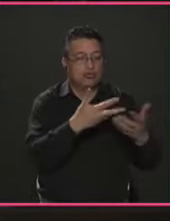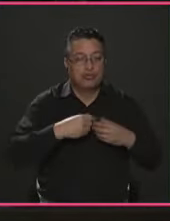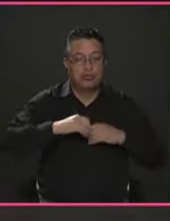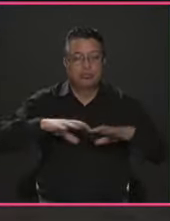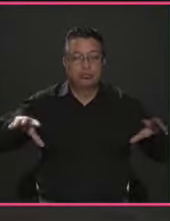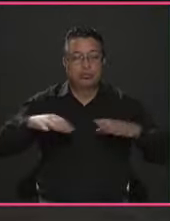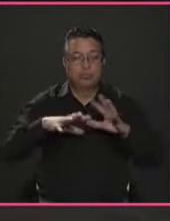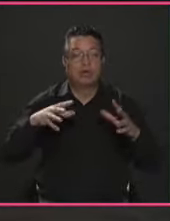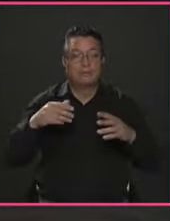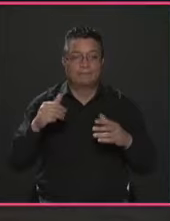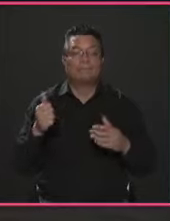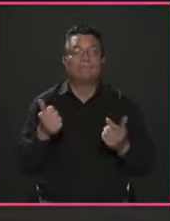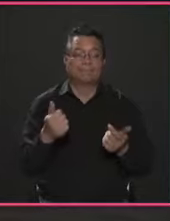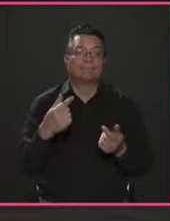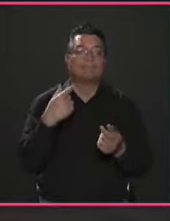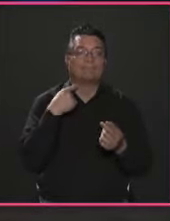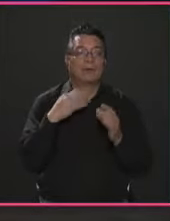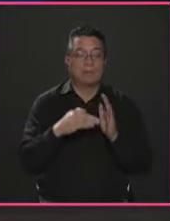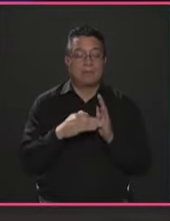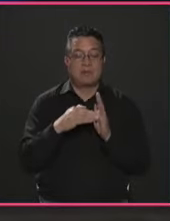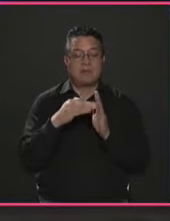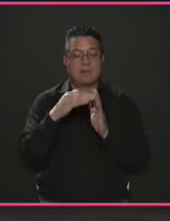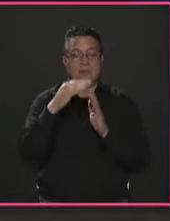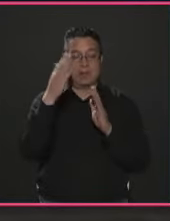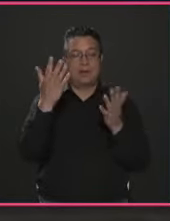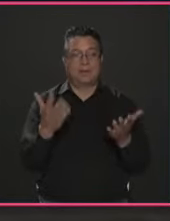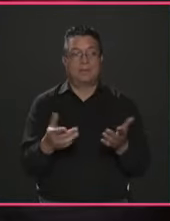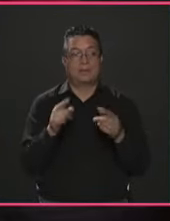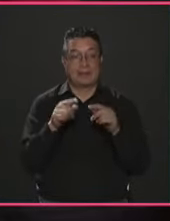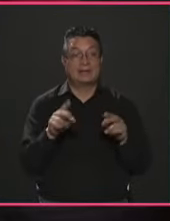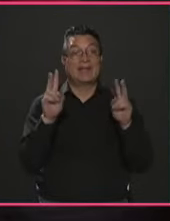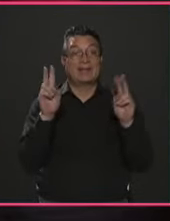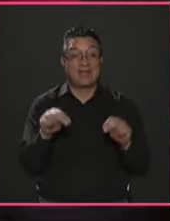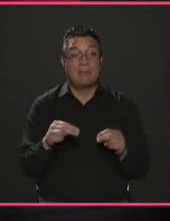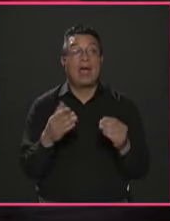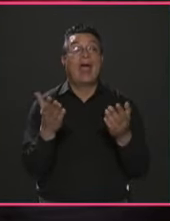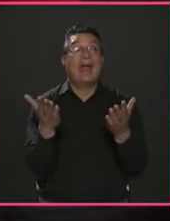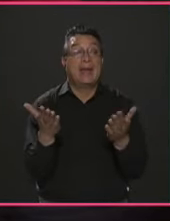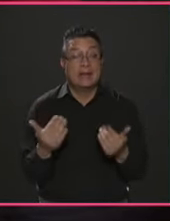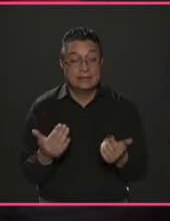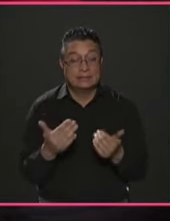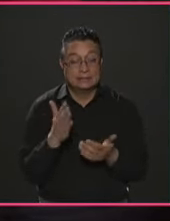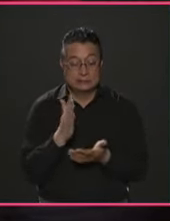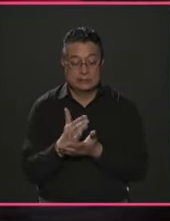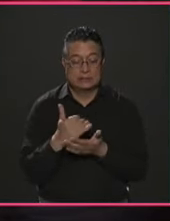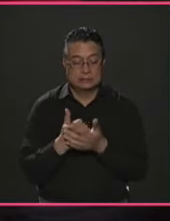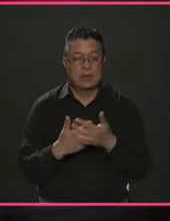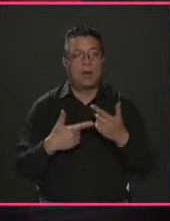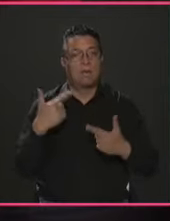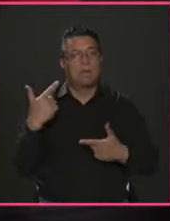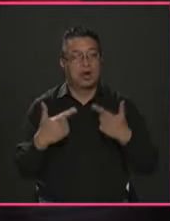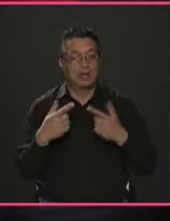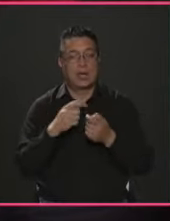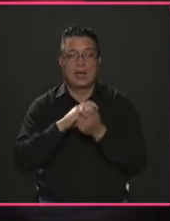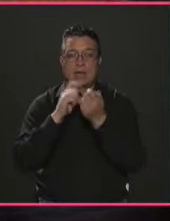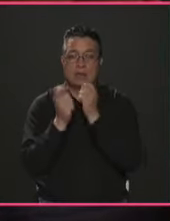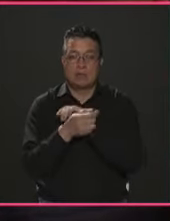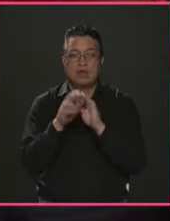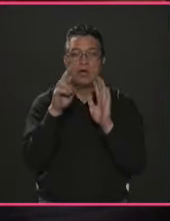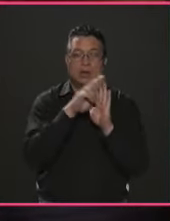hay un vertimiento que va en aumento esto es un tema que requiere medidas de política cambios